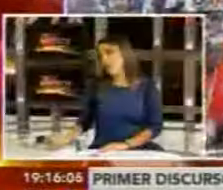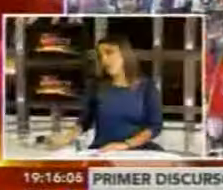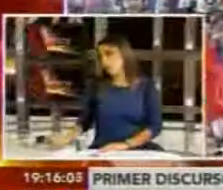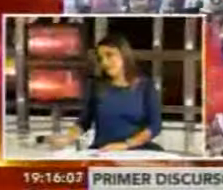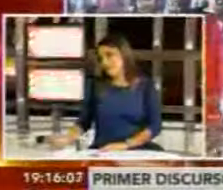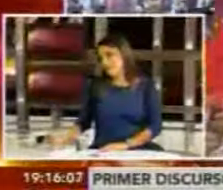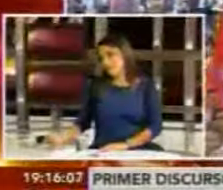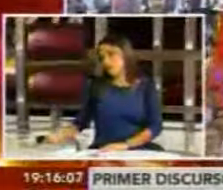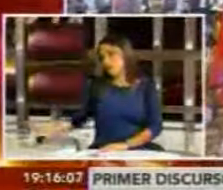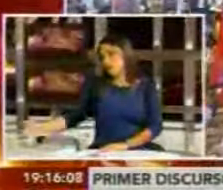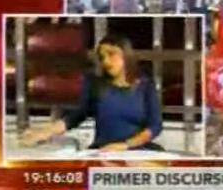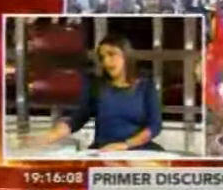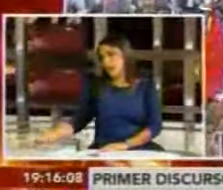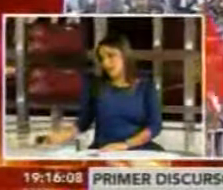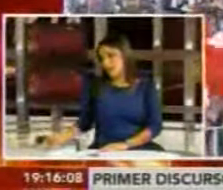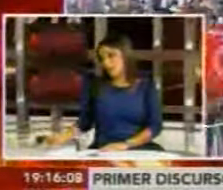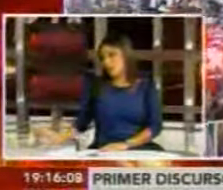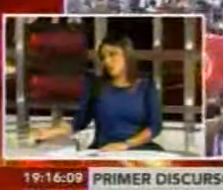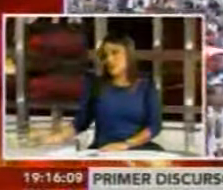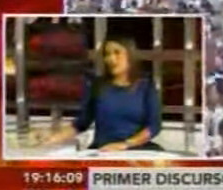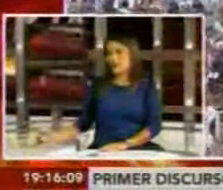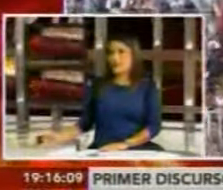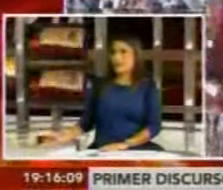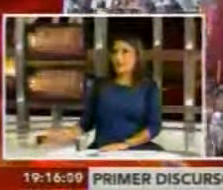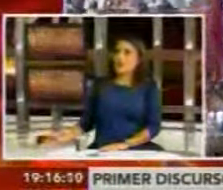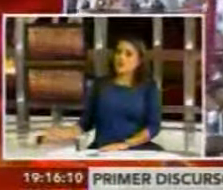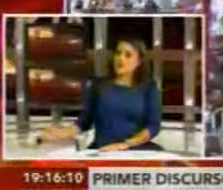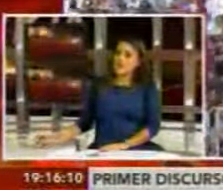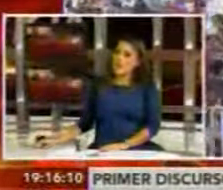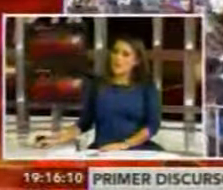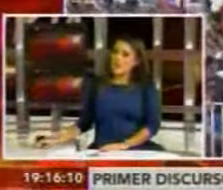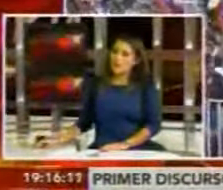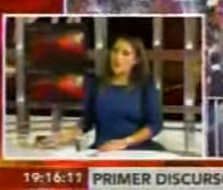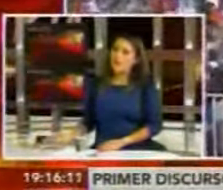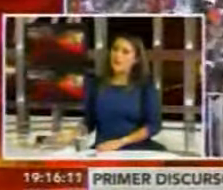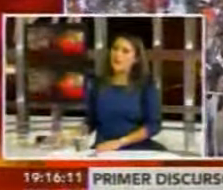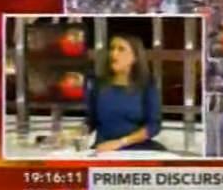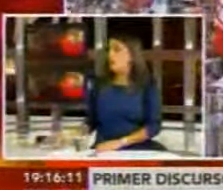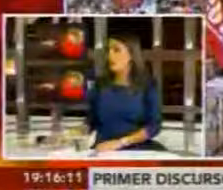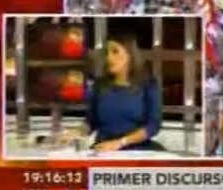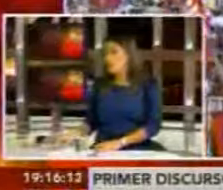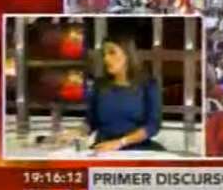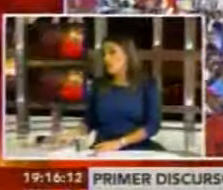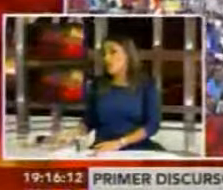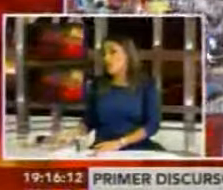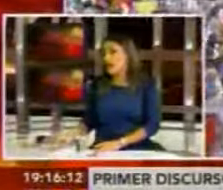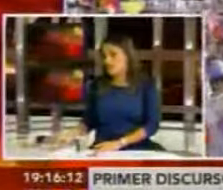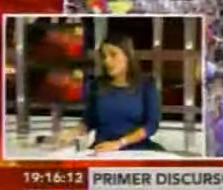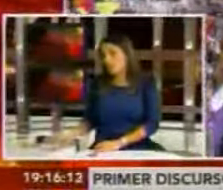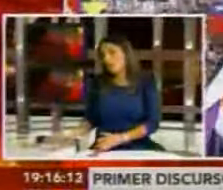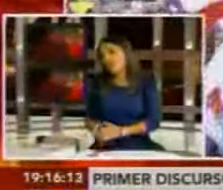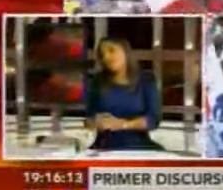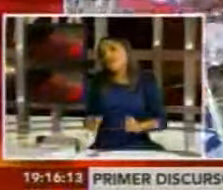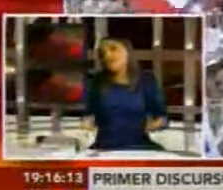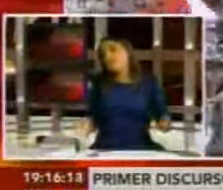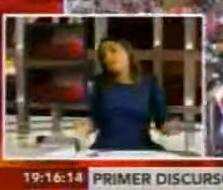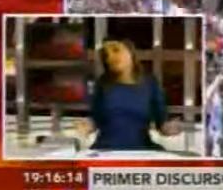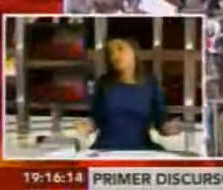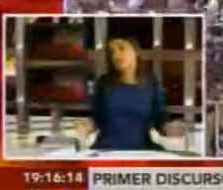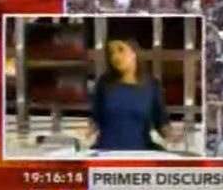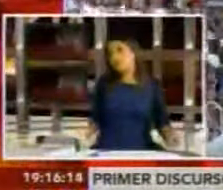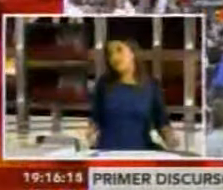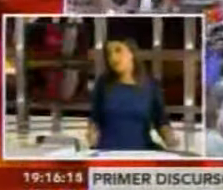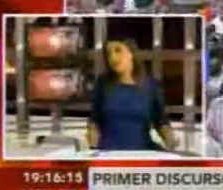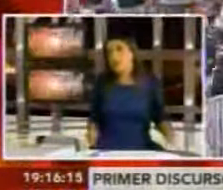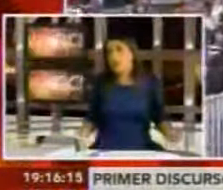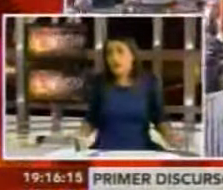en todas estas reformas de carácter tributario, de carácter constitucional, de carácter educacional, en un periodo de gobierno que dura tan solo 4 años? Porque estamos